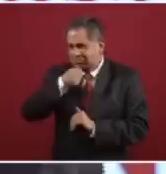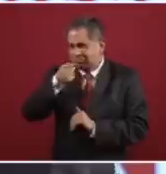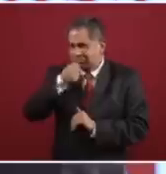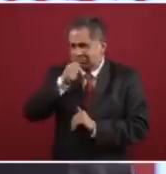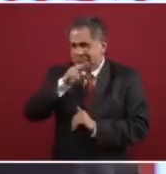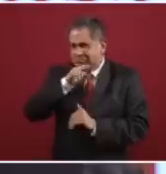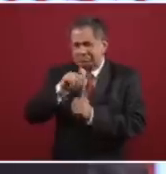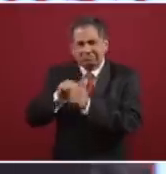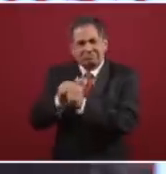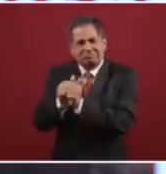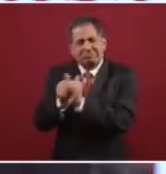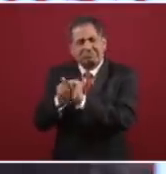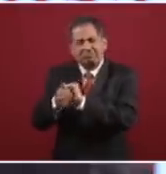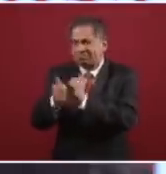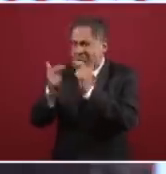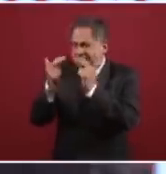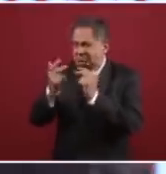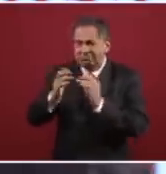pronto